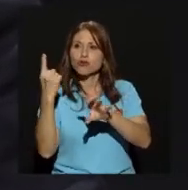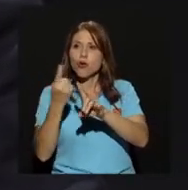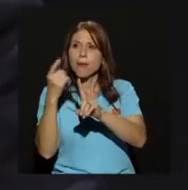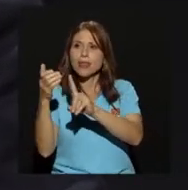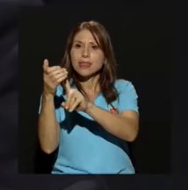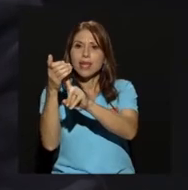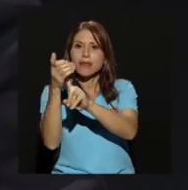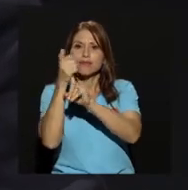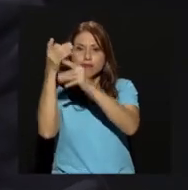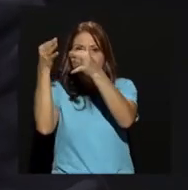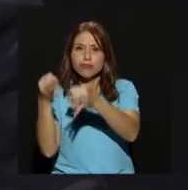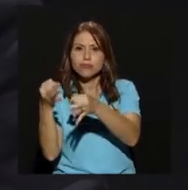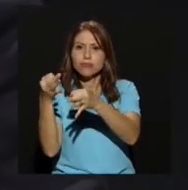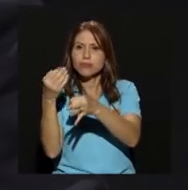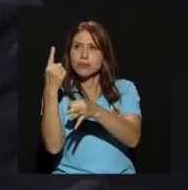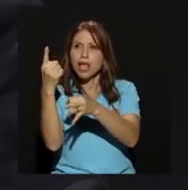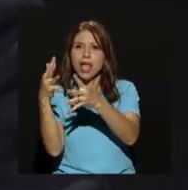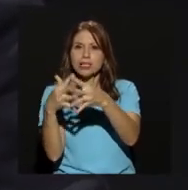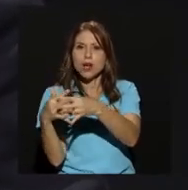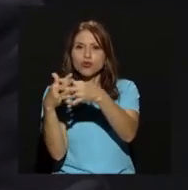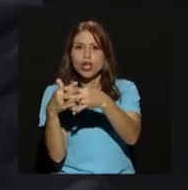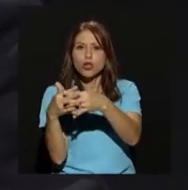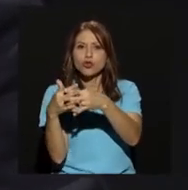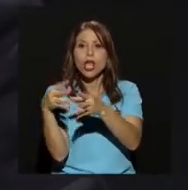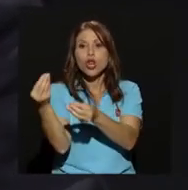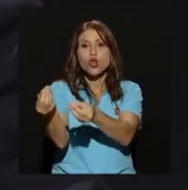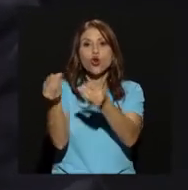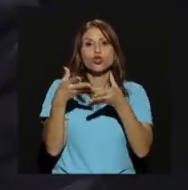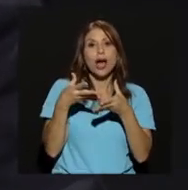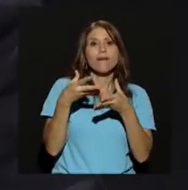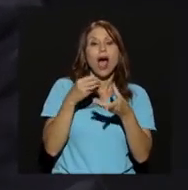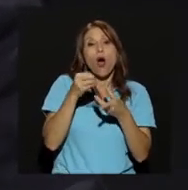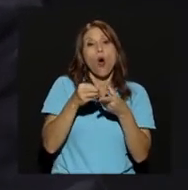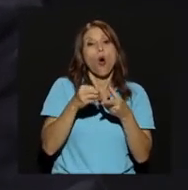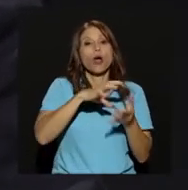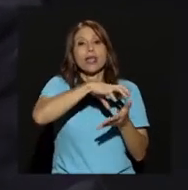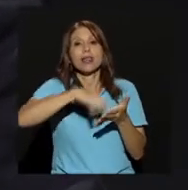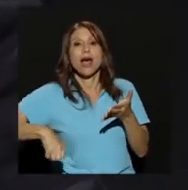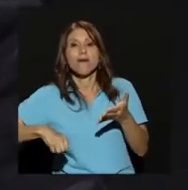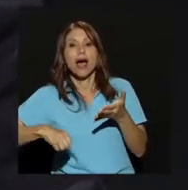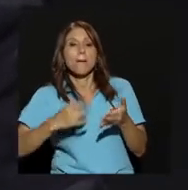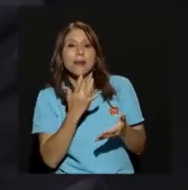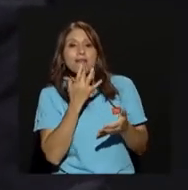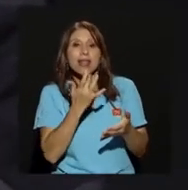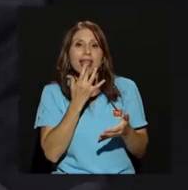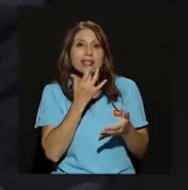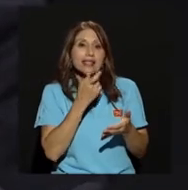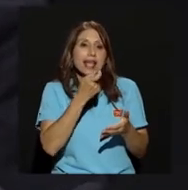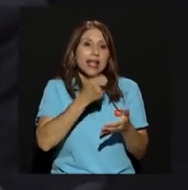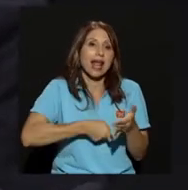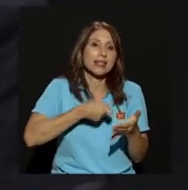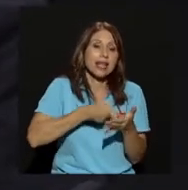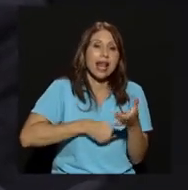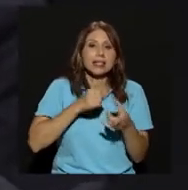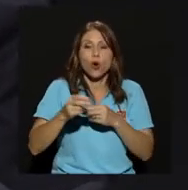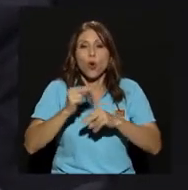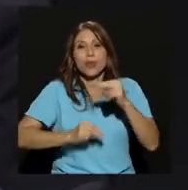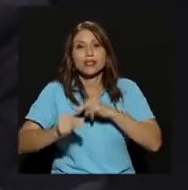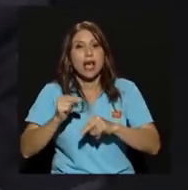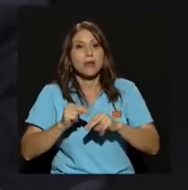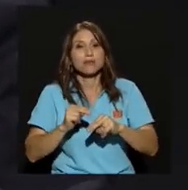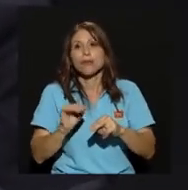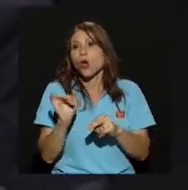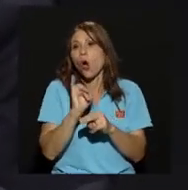que nos daba o nos quitaba las preferencias arancelarias las preferencias comerciales al antón del